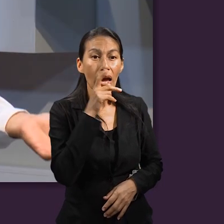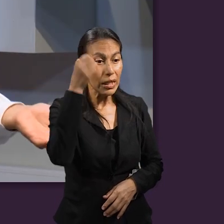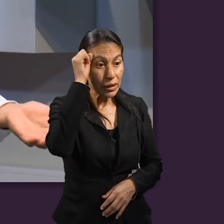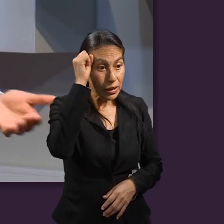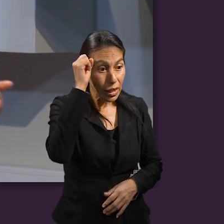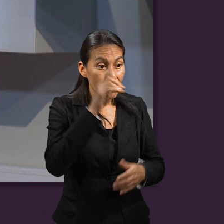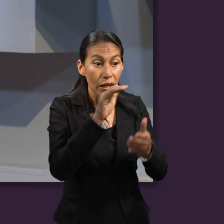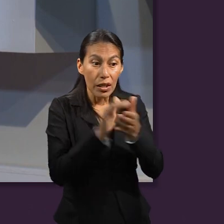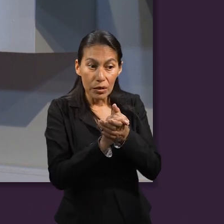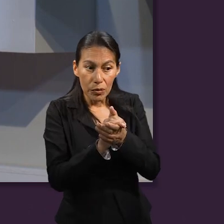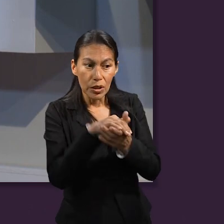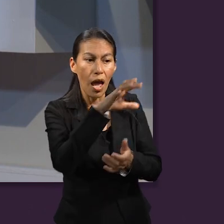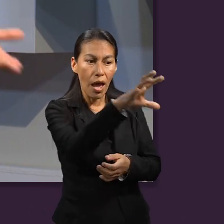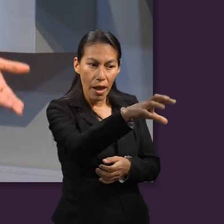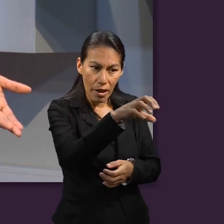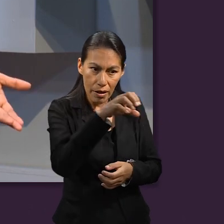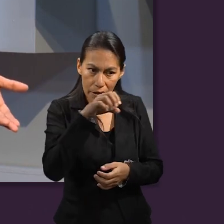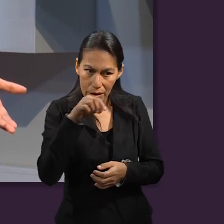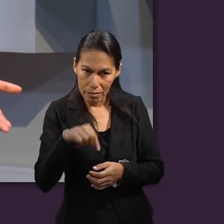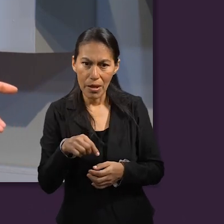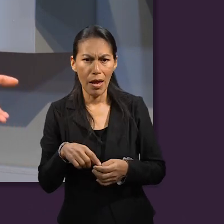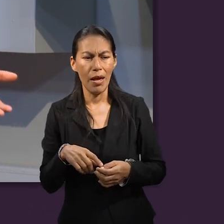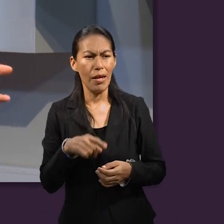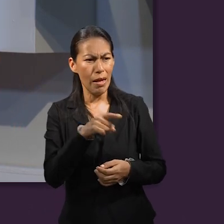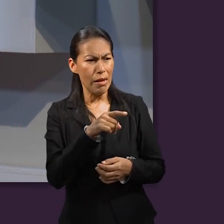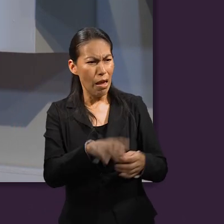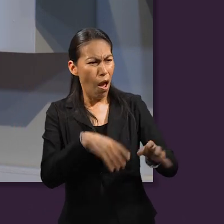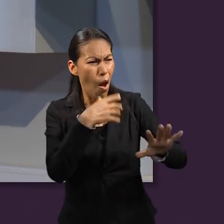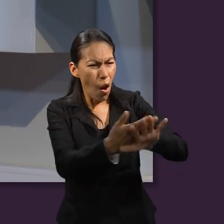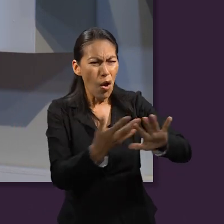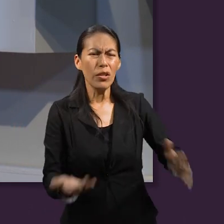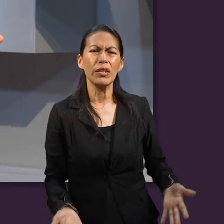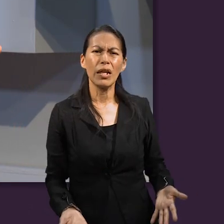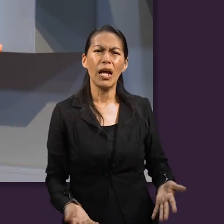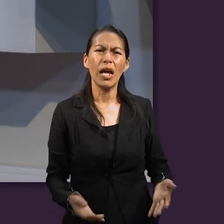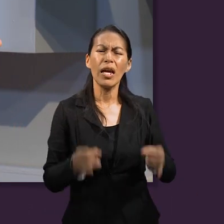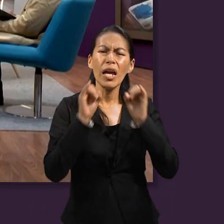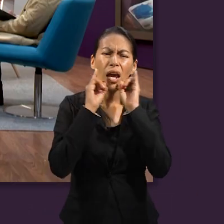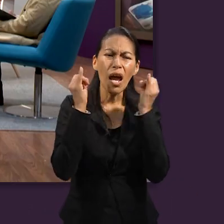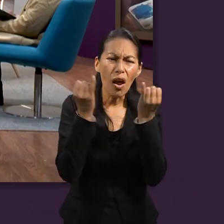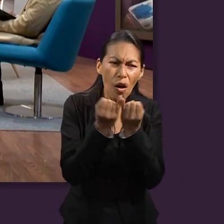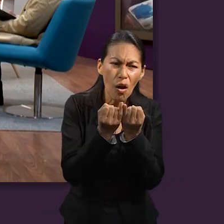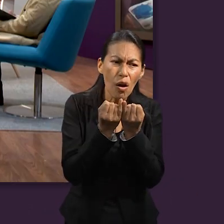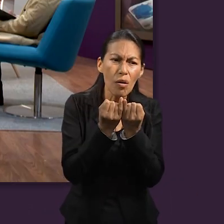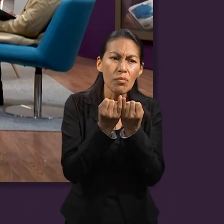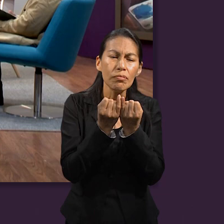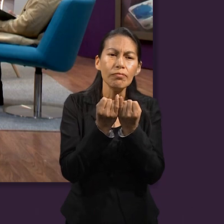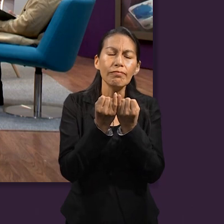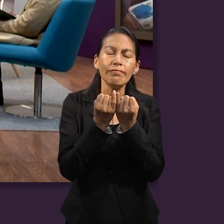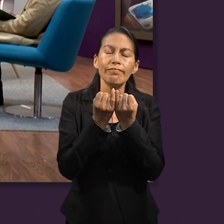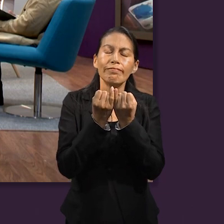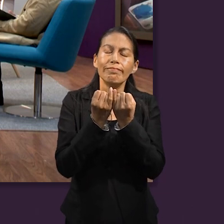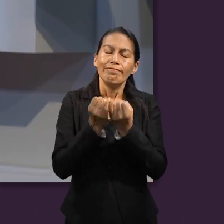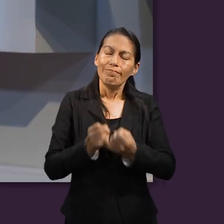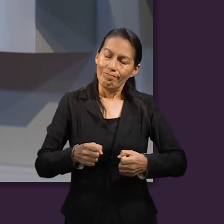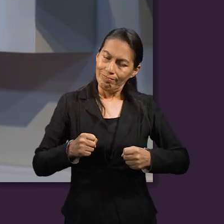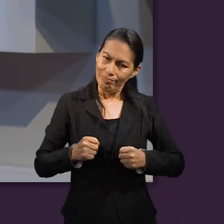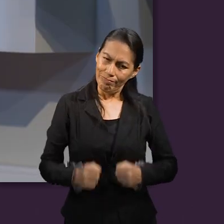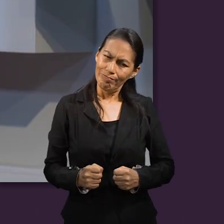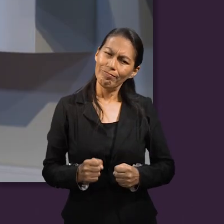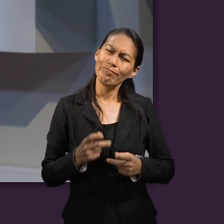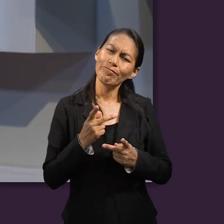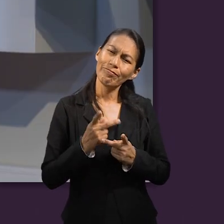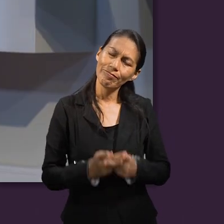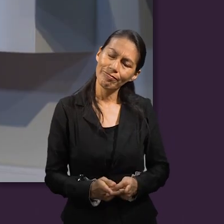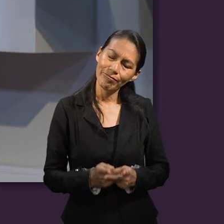sierva de de la esposa de jacob y hace un acto tan malvado y jacob sin embargo se mantiene